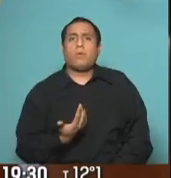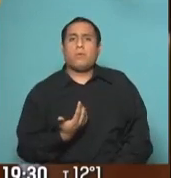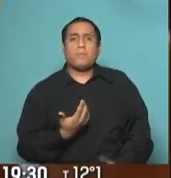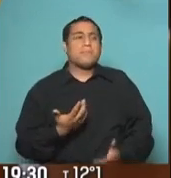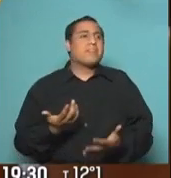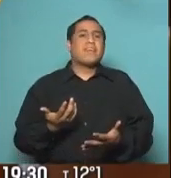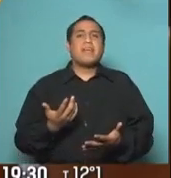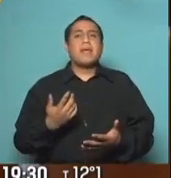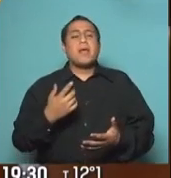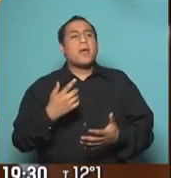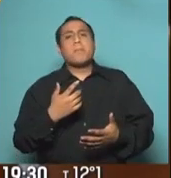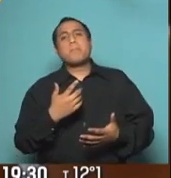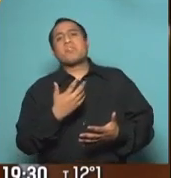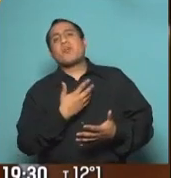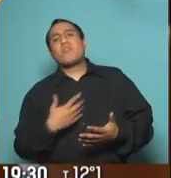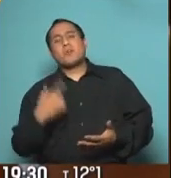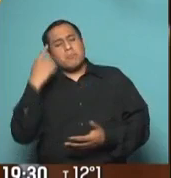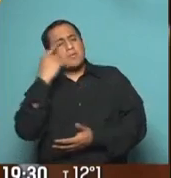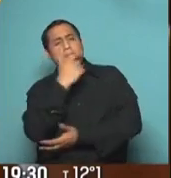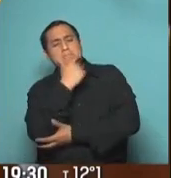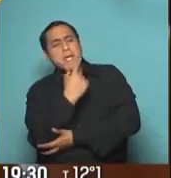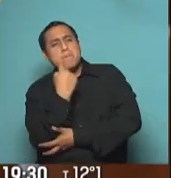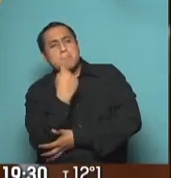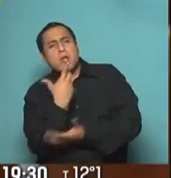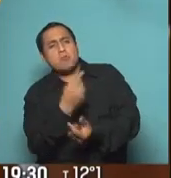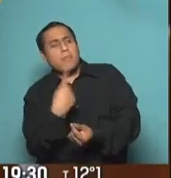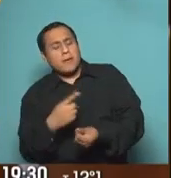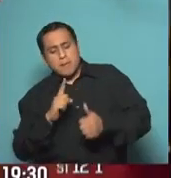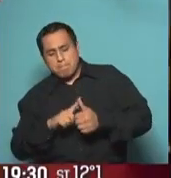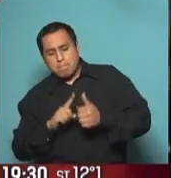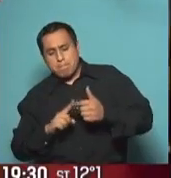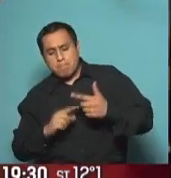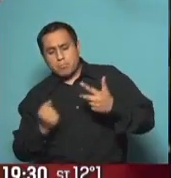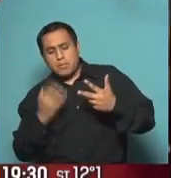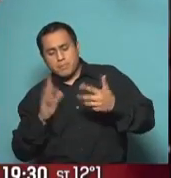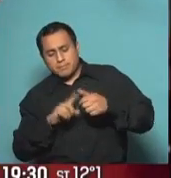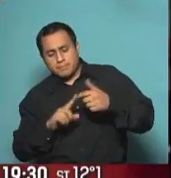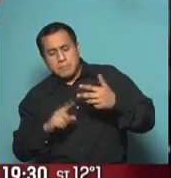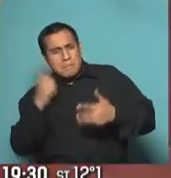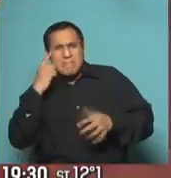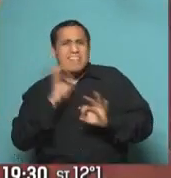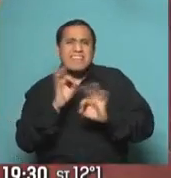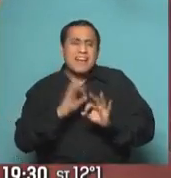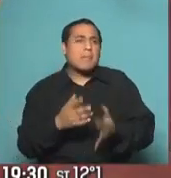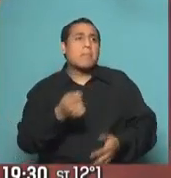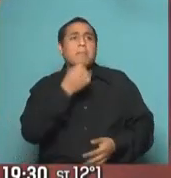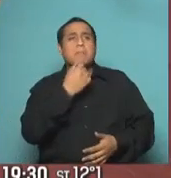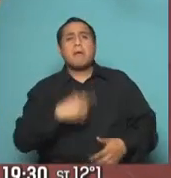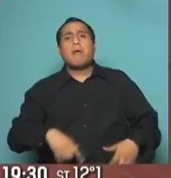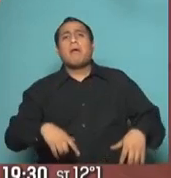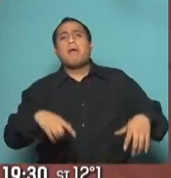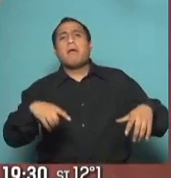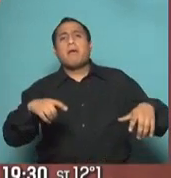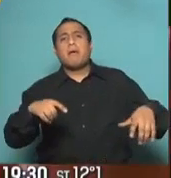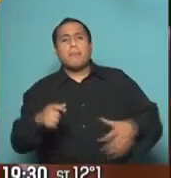orden de prioridad de las necesidades es decir se hacen se hacen canchas de golf se